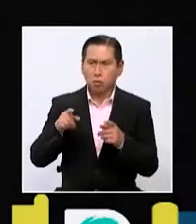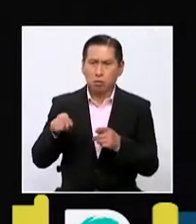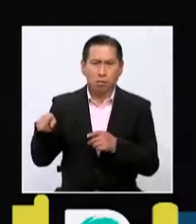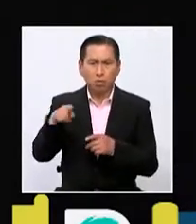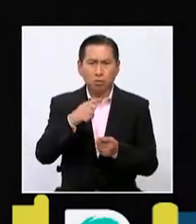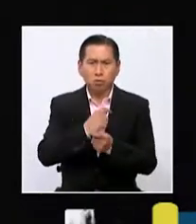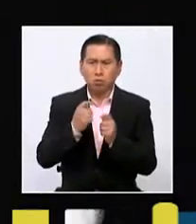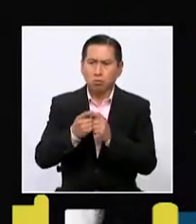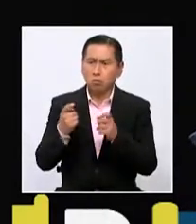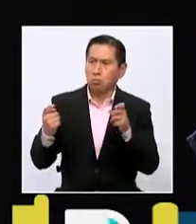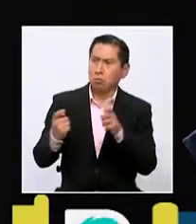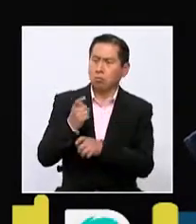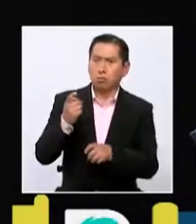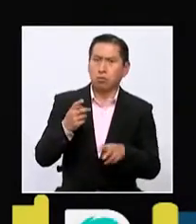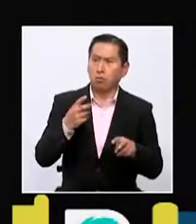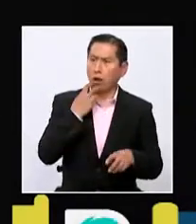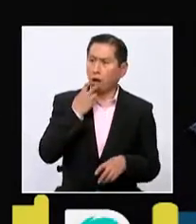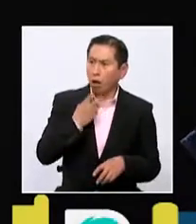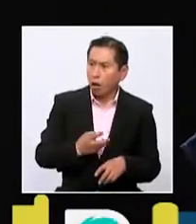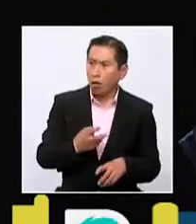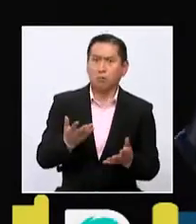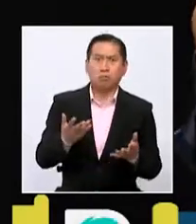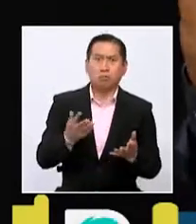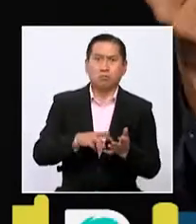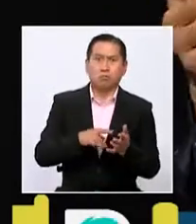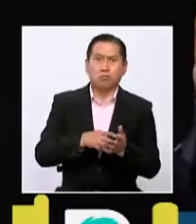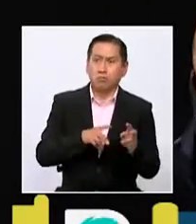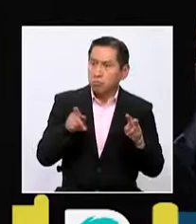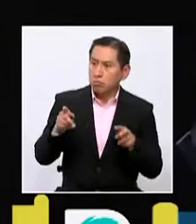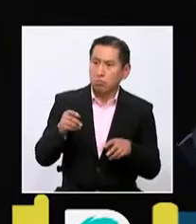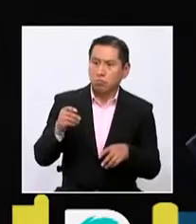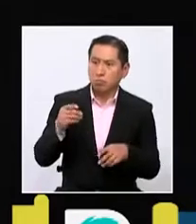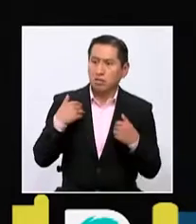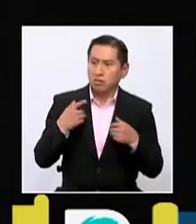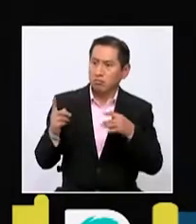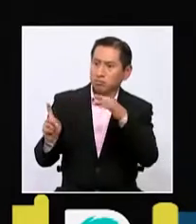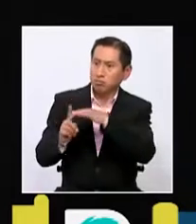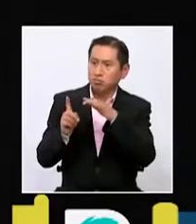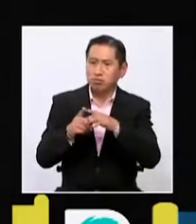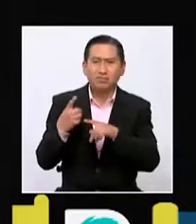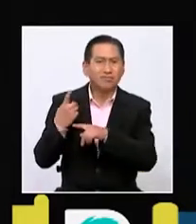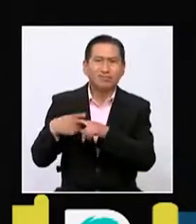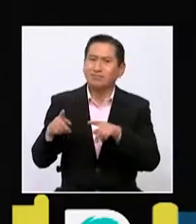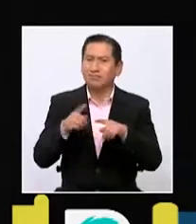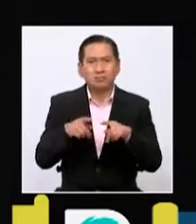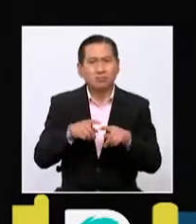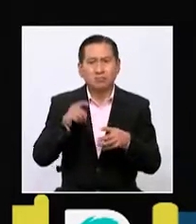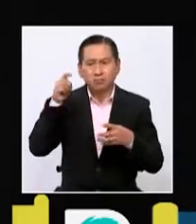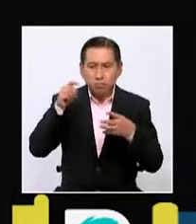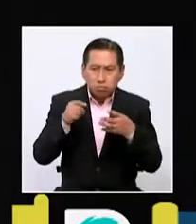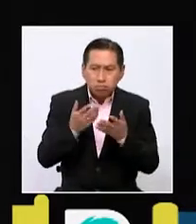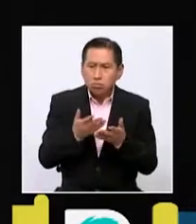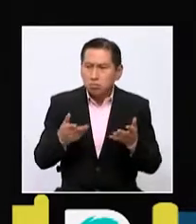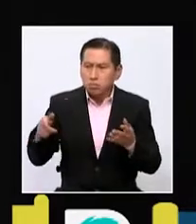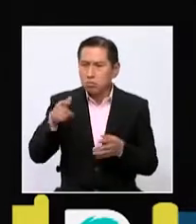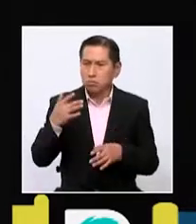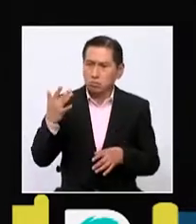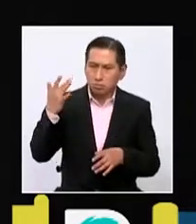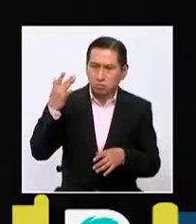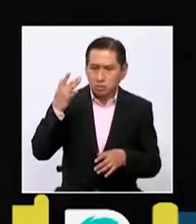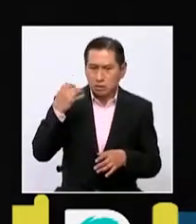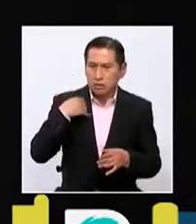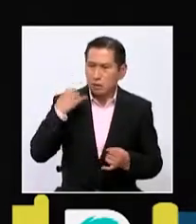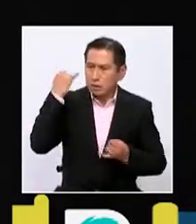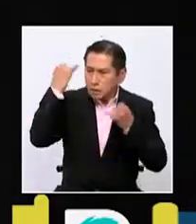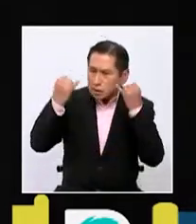no hay realmente algo. Ahora, si hay, la experiencia te va dando, digamos, elementos para seleccionar un